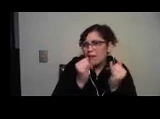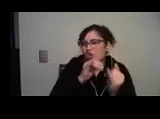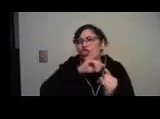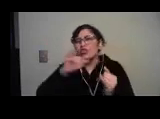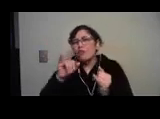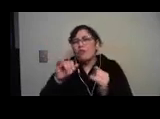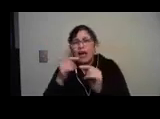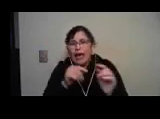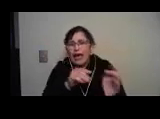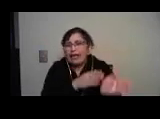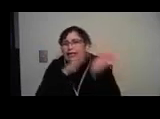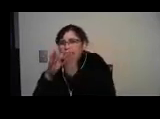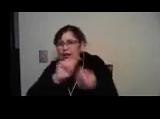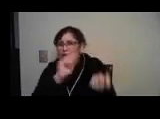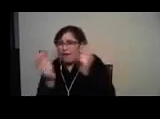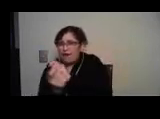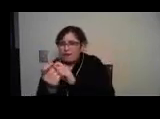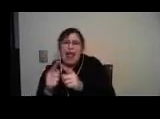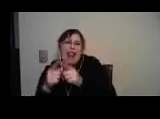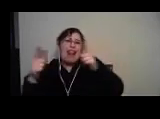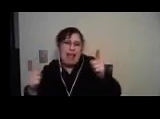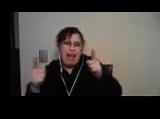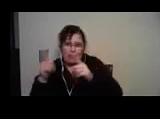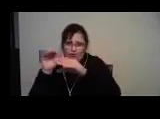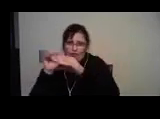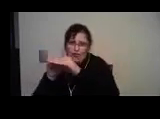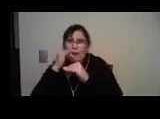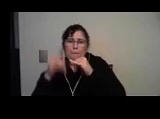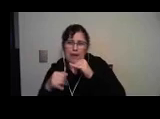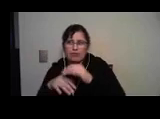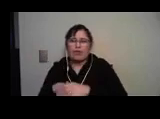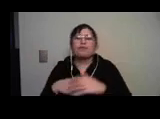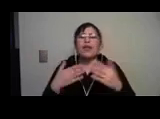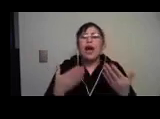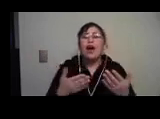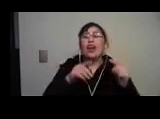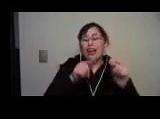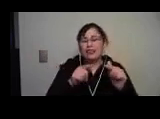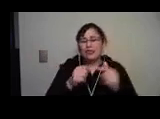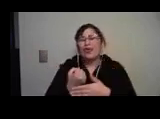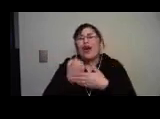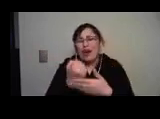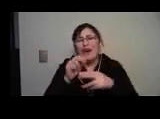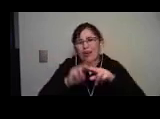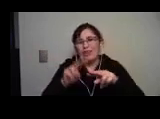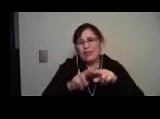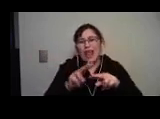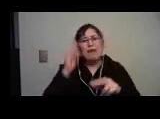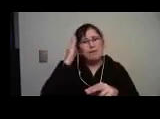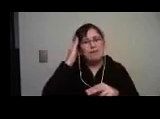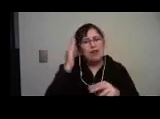es la puerta de entrada para poder almacenar información en la memoria a largo plazo, ¿ya?